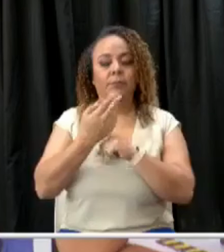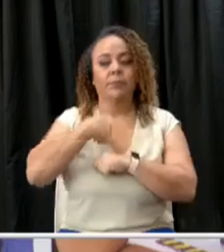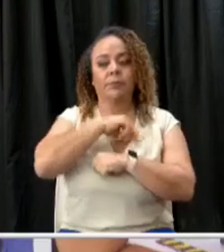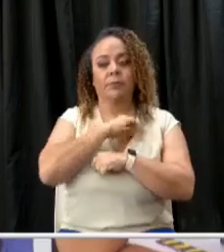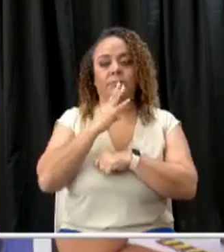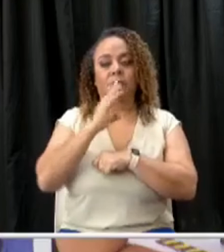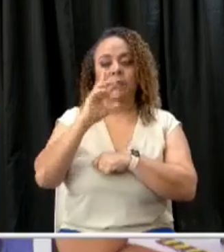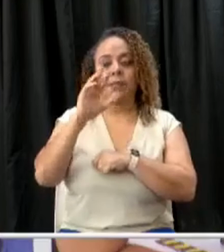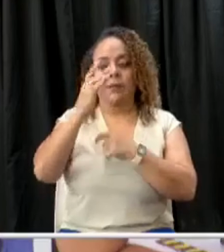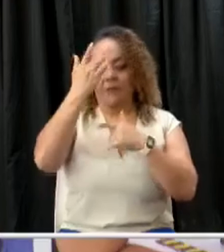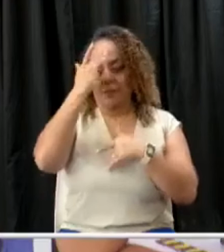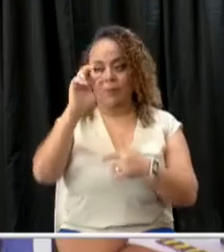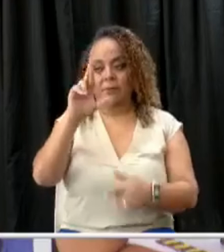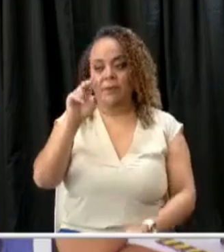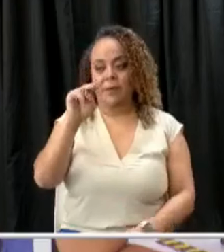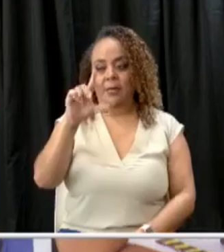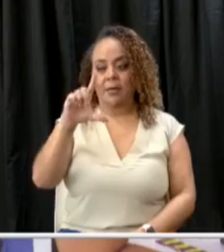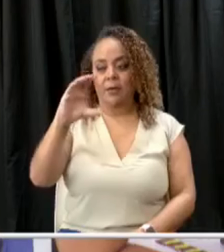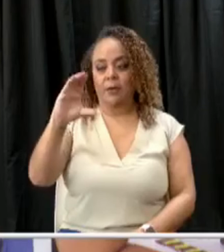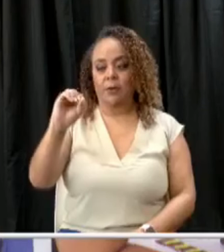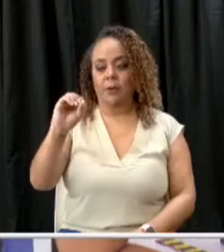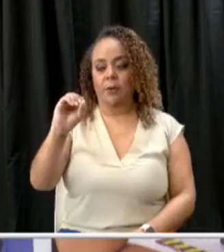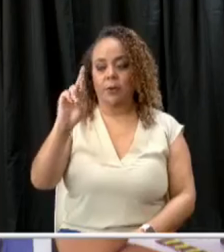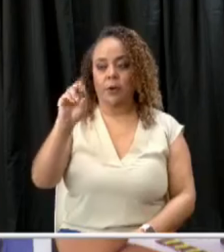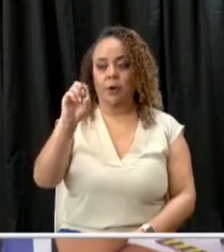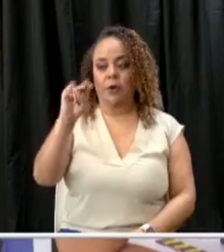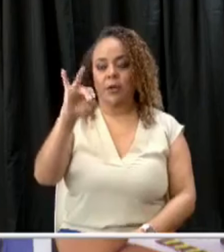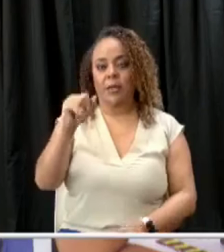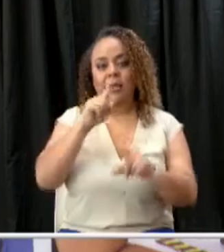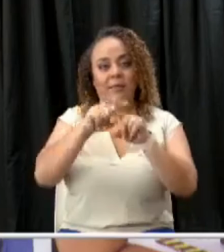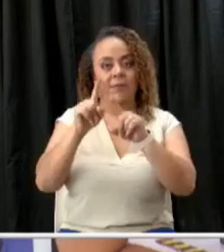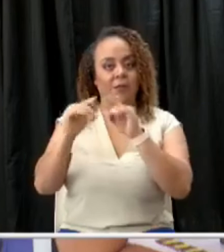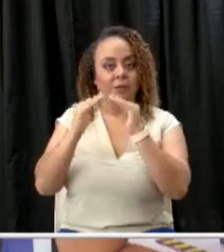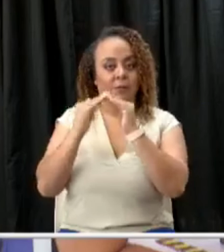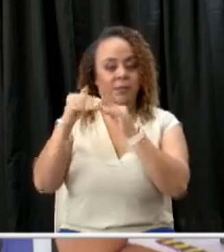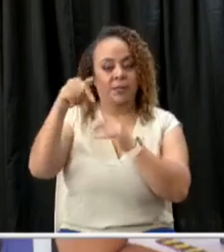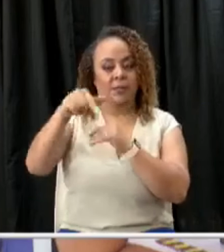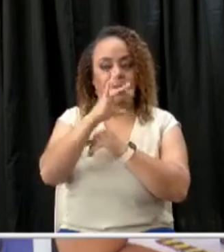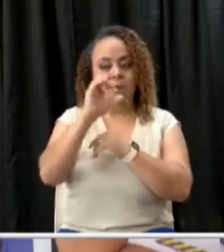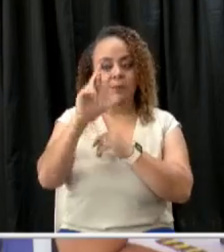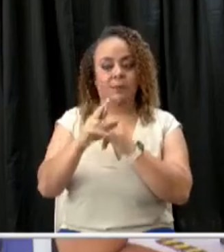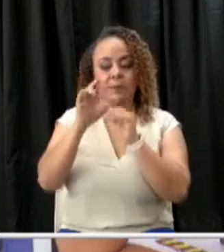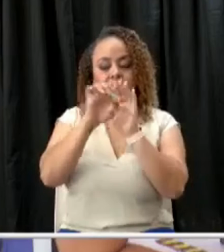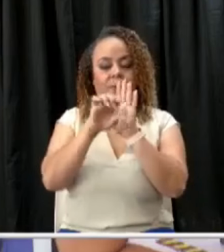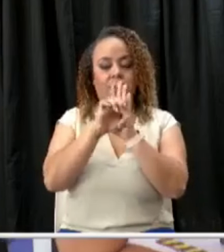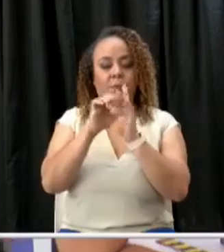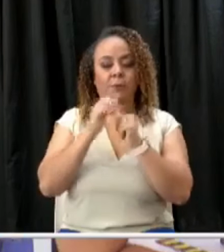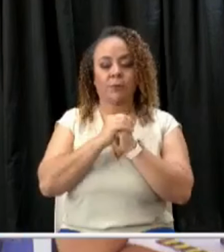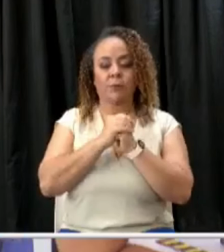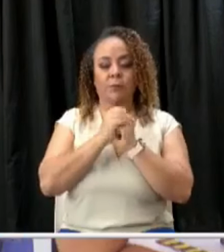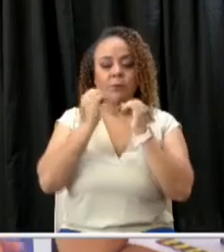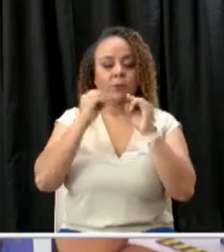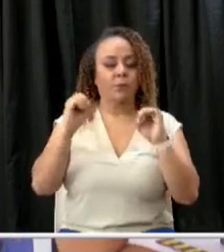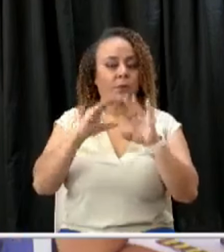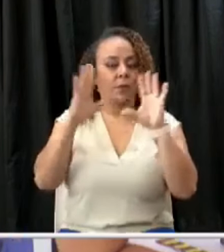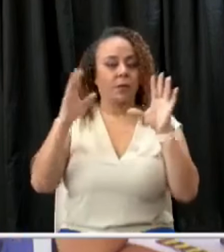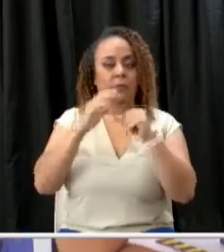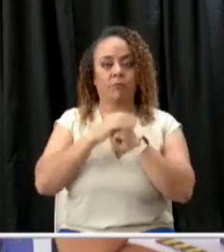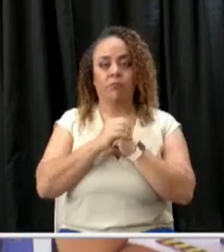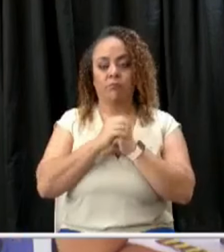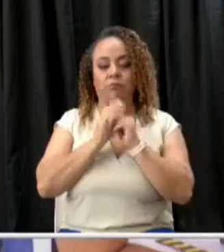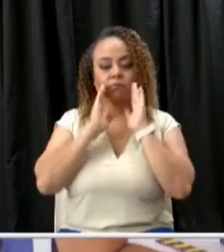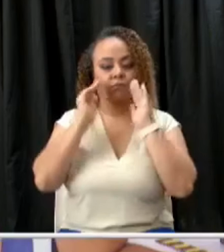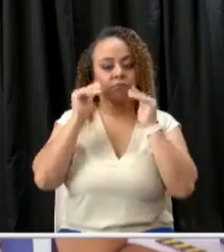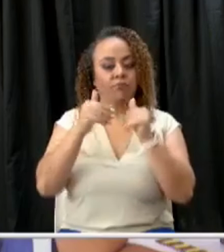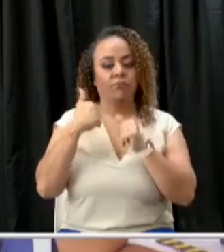renal crónica, y lo hemos visto en diferentes comunidades, aquí en Costa Rica, por ejemplo, es muy claro el